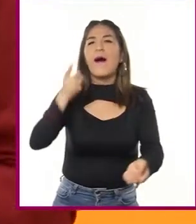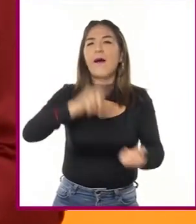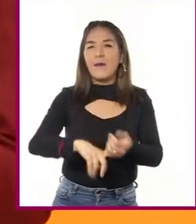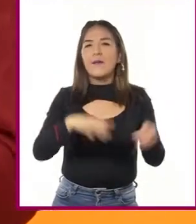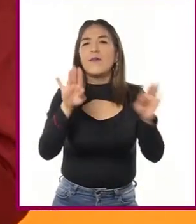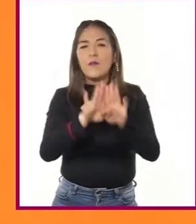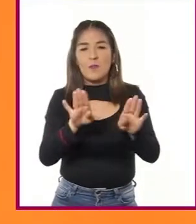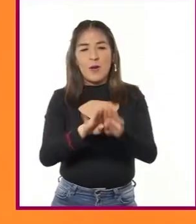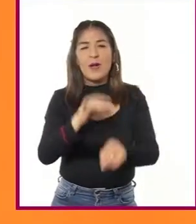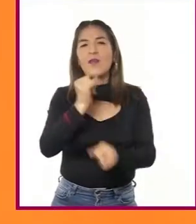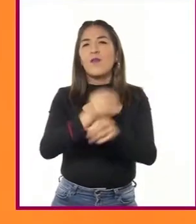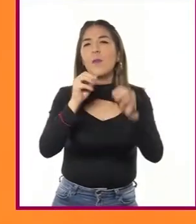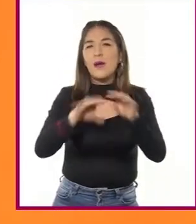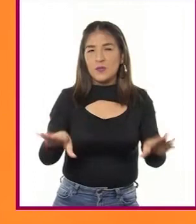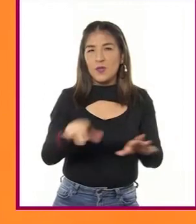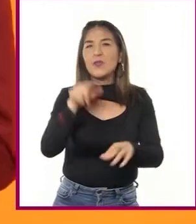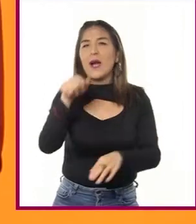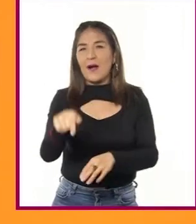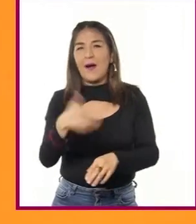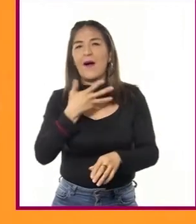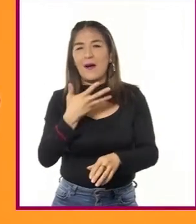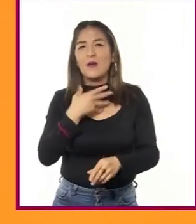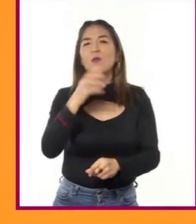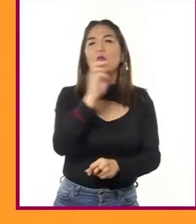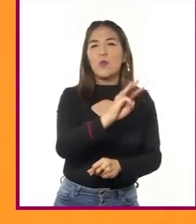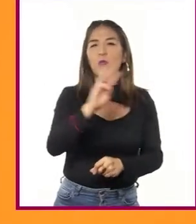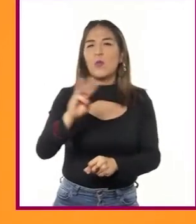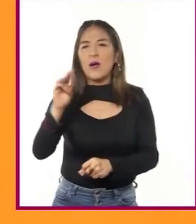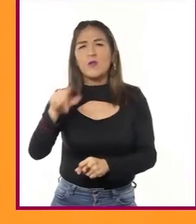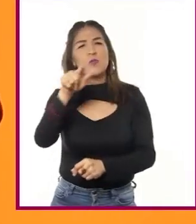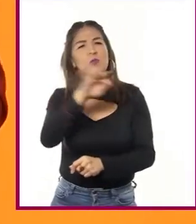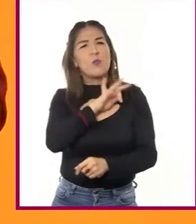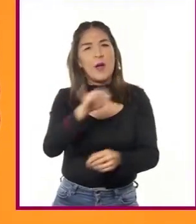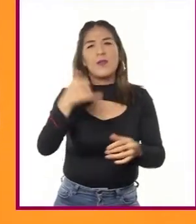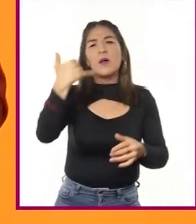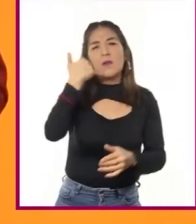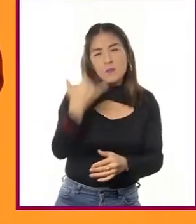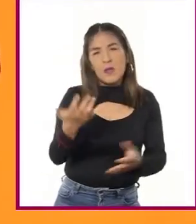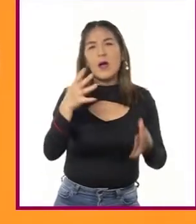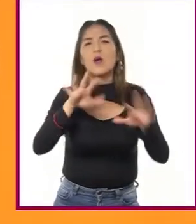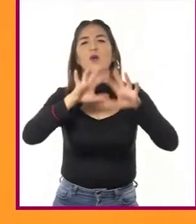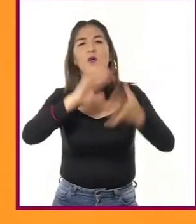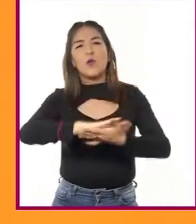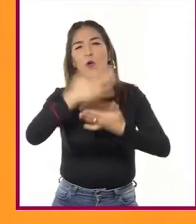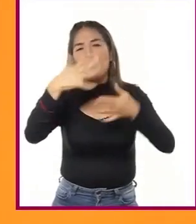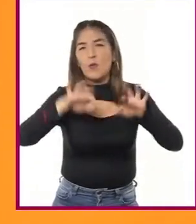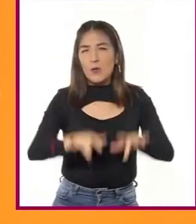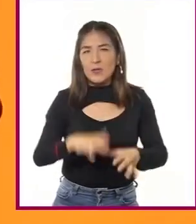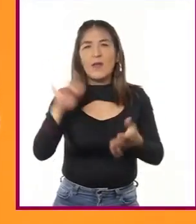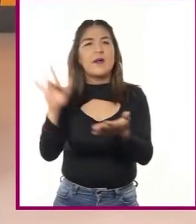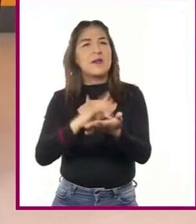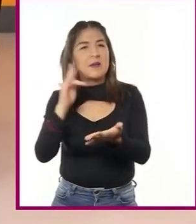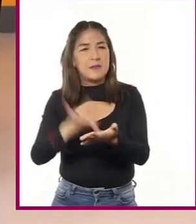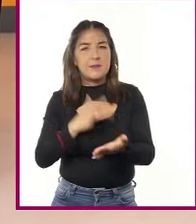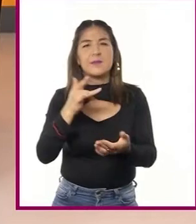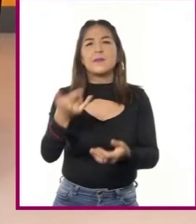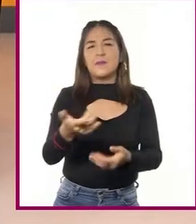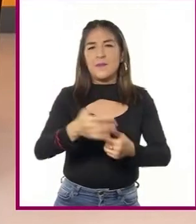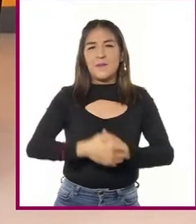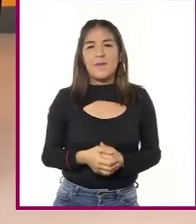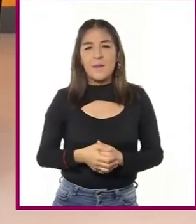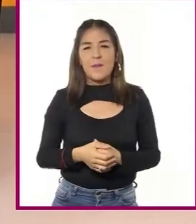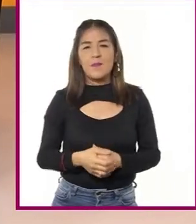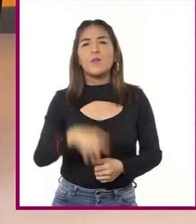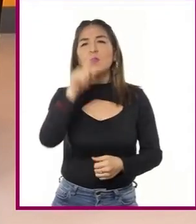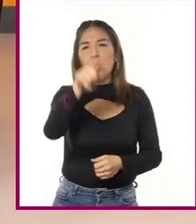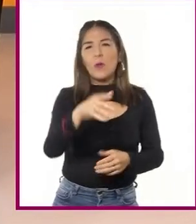en un formato electrónico y podemos consultar a través de dispositivos, como la computadora, tableta o celular. ¿Alguna vez